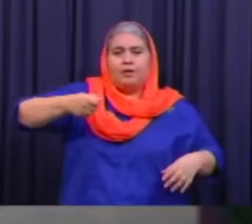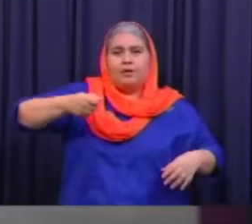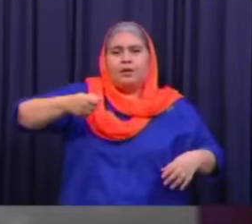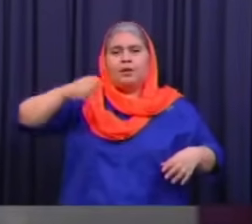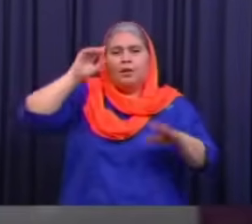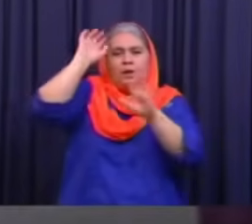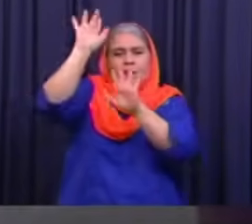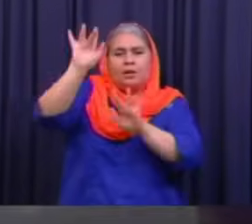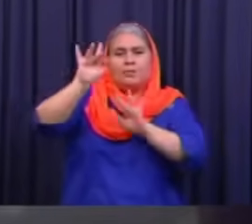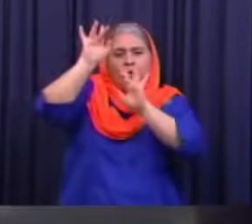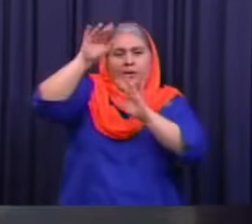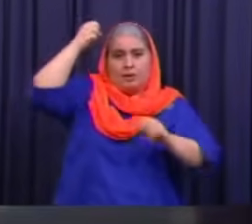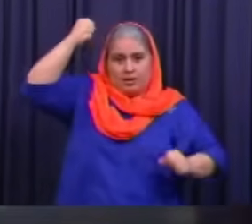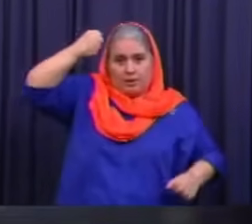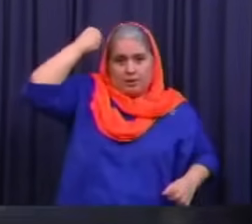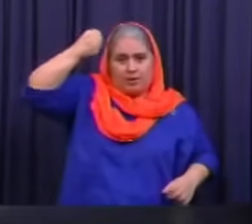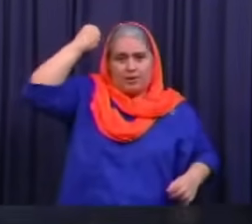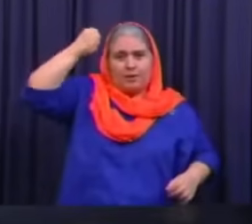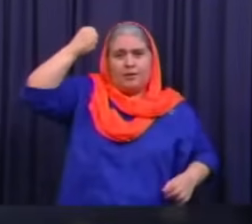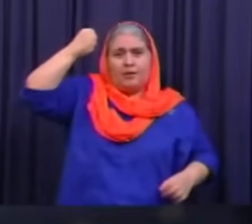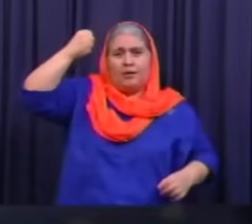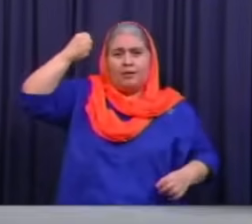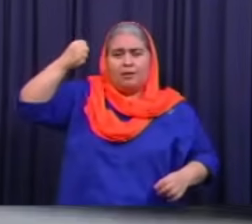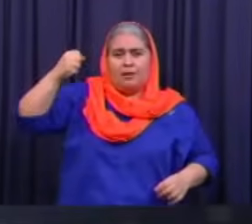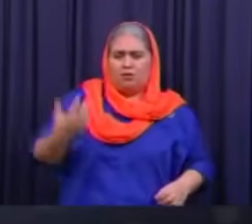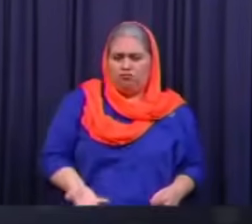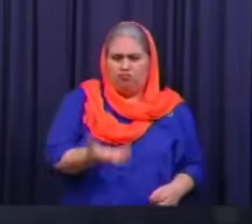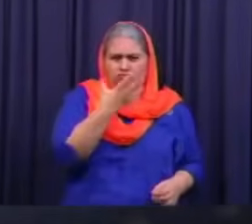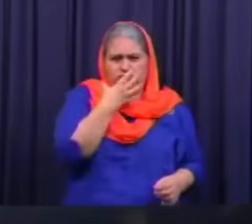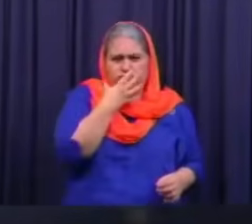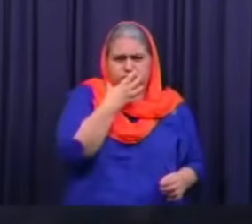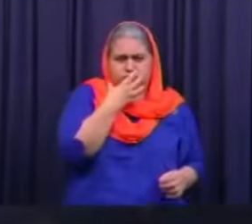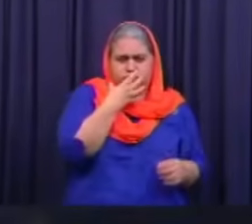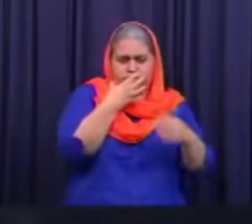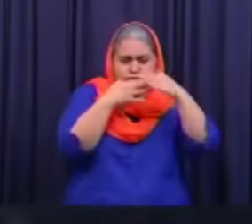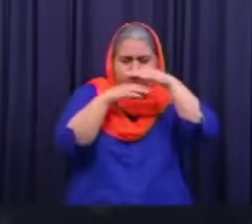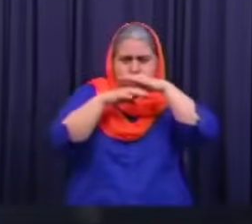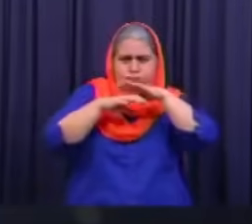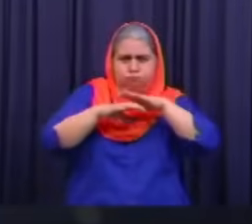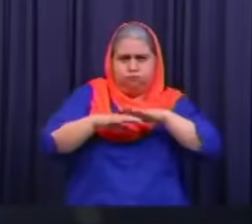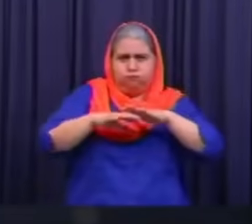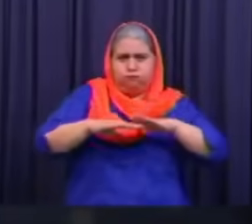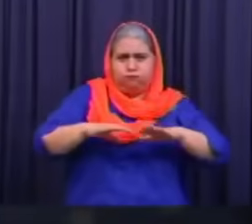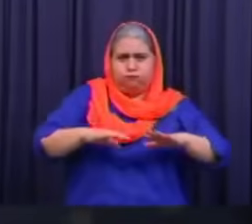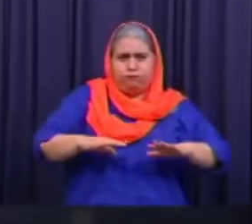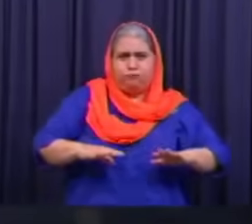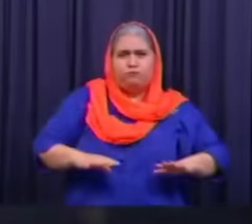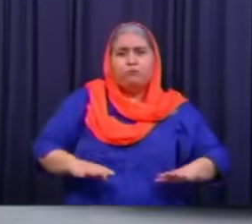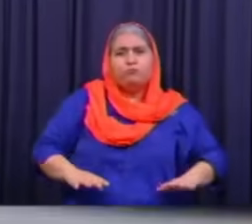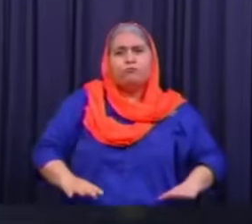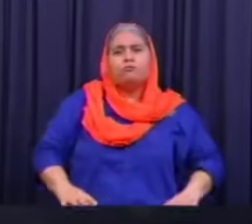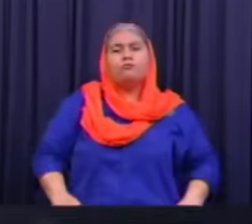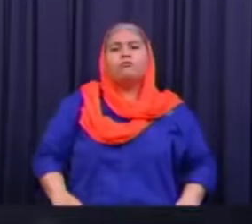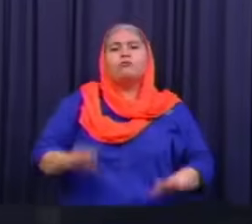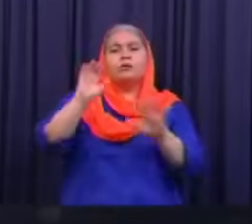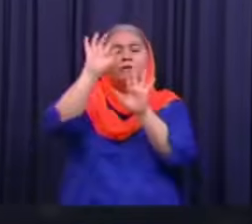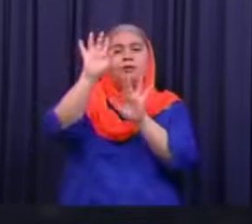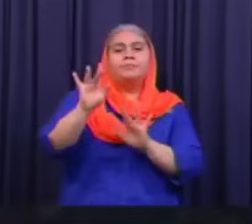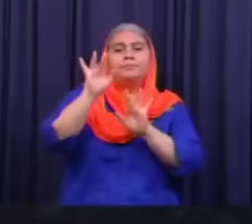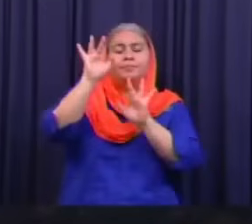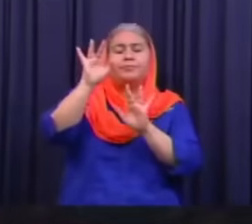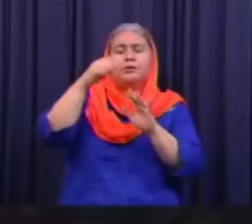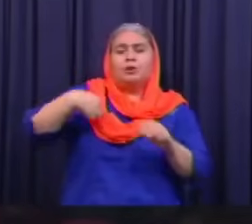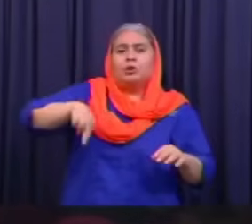aplaca la ira venimos hoy señor confiadamente al Trono de la gracia